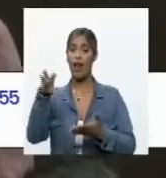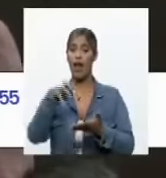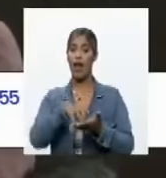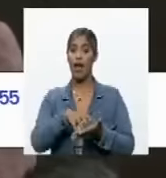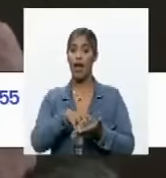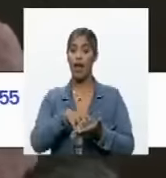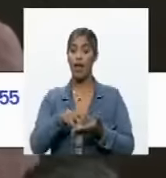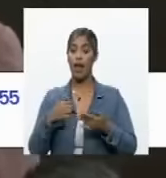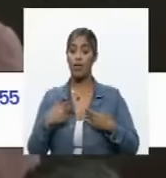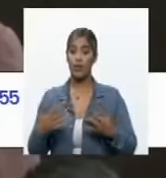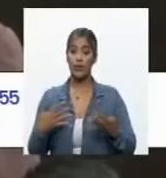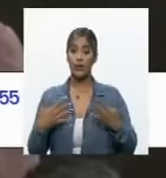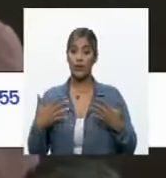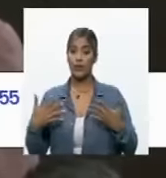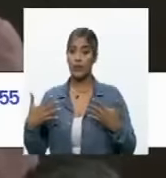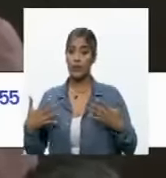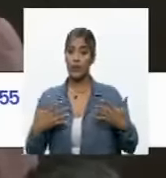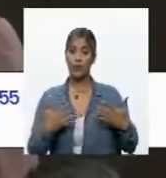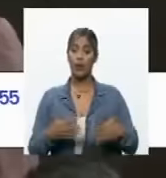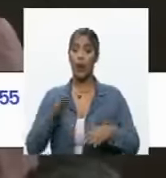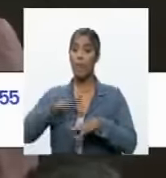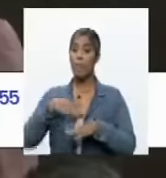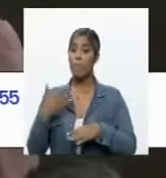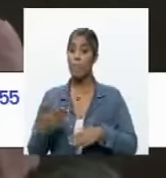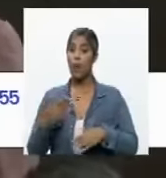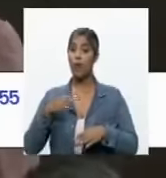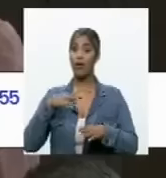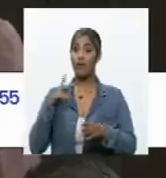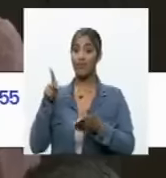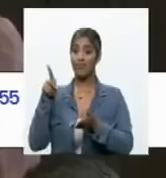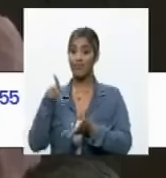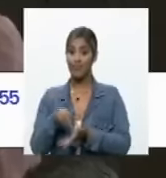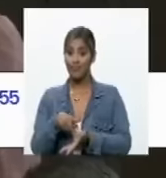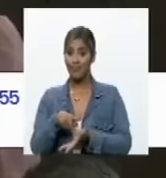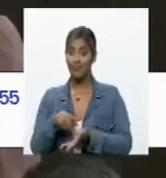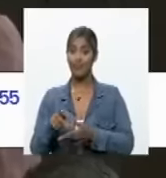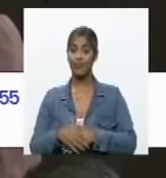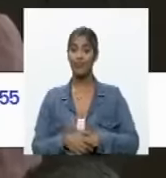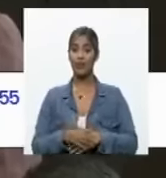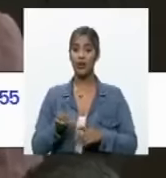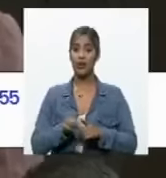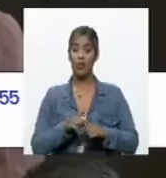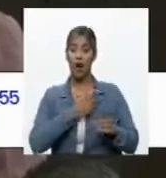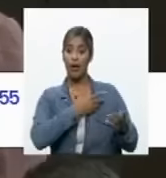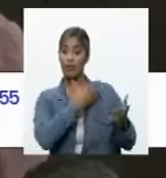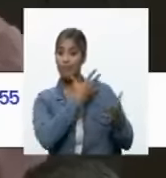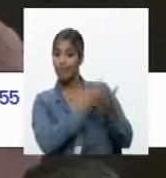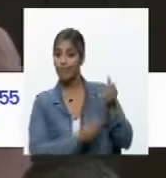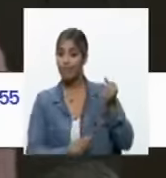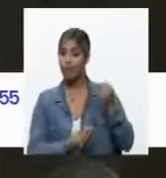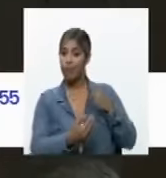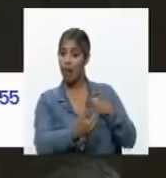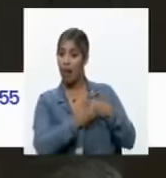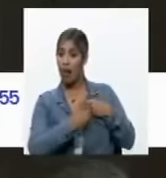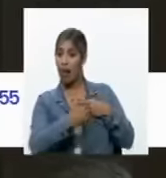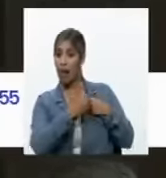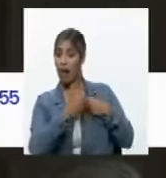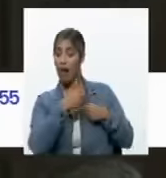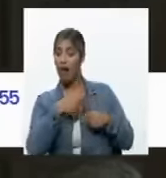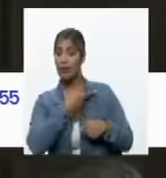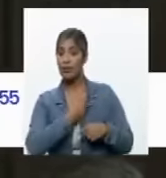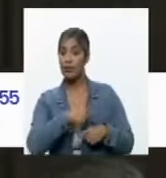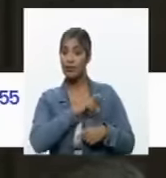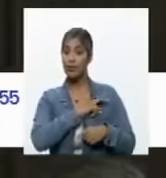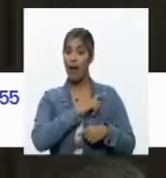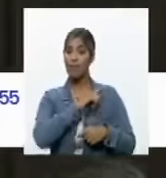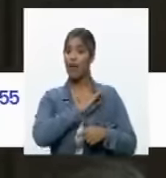de la desesperación, porque tuvo que llegar huyendo de la persecución española que había sido